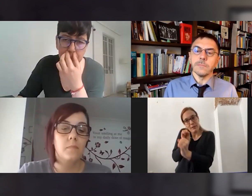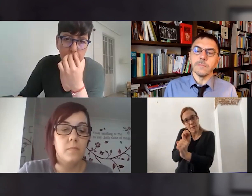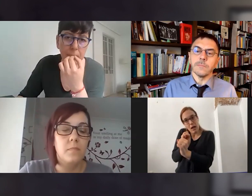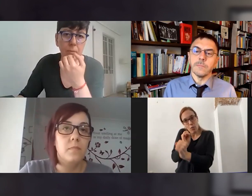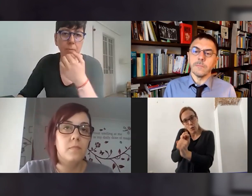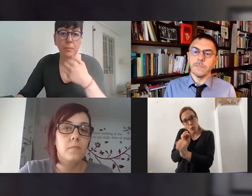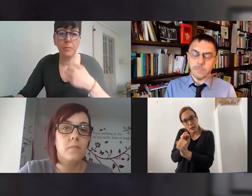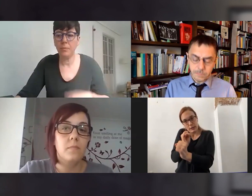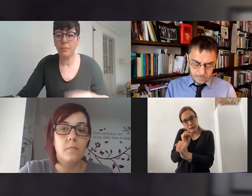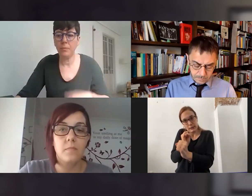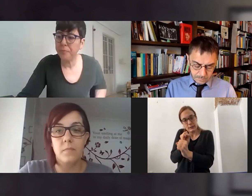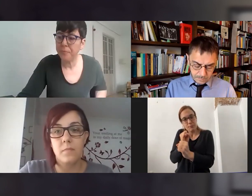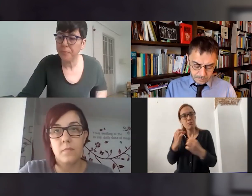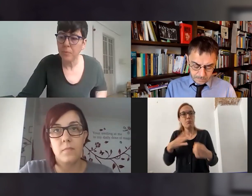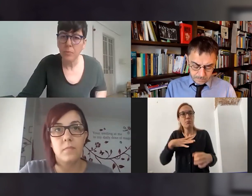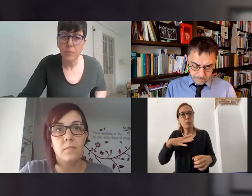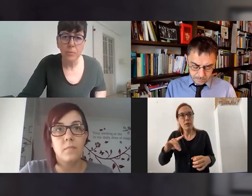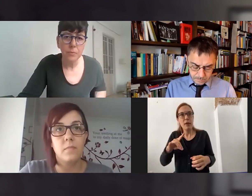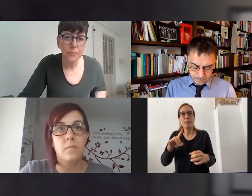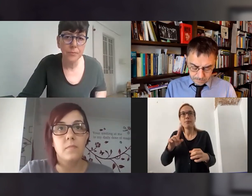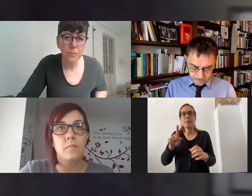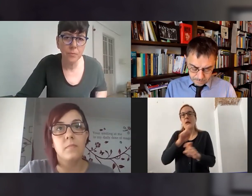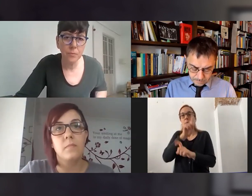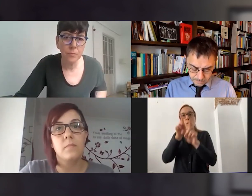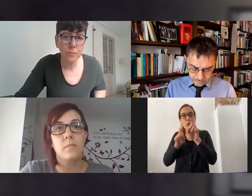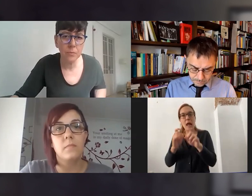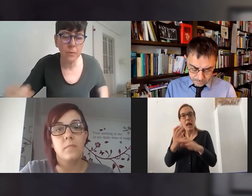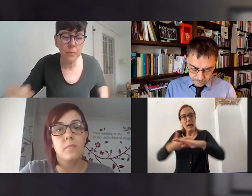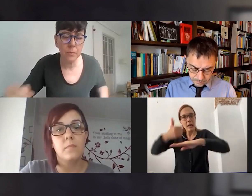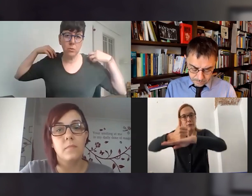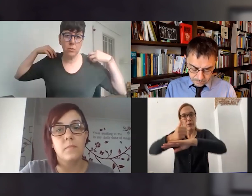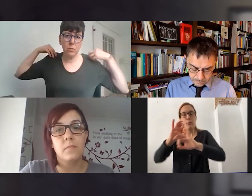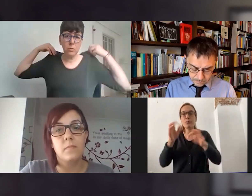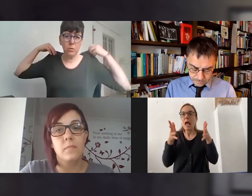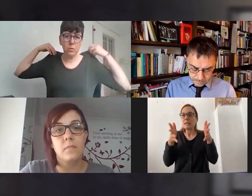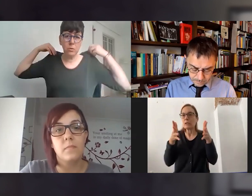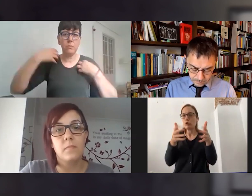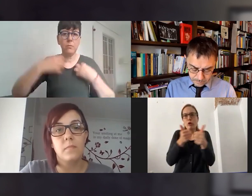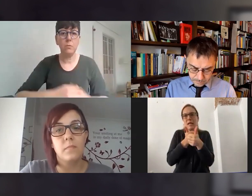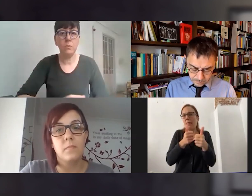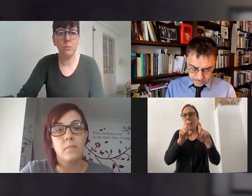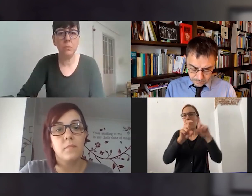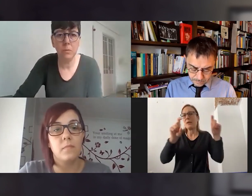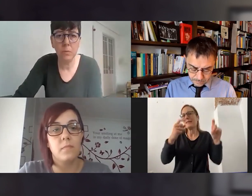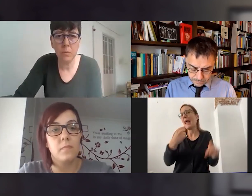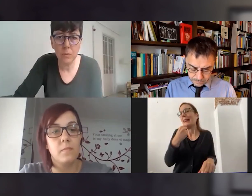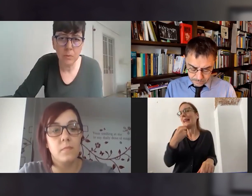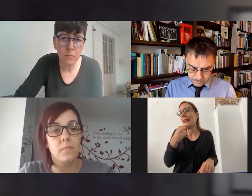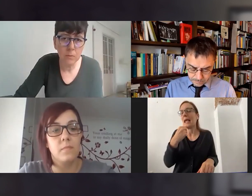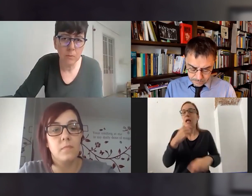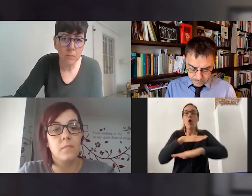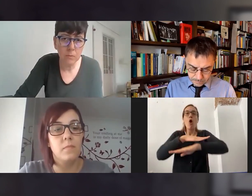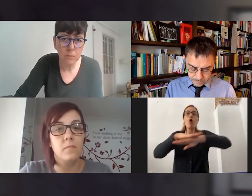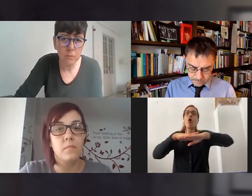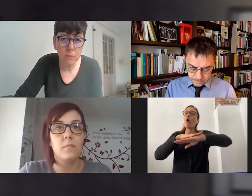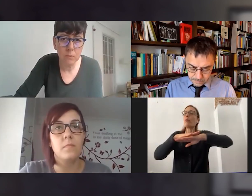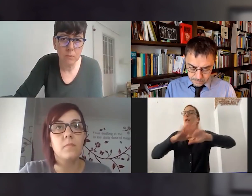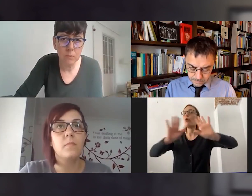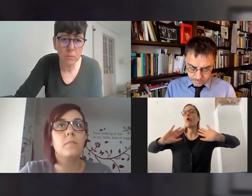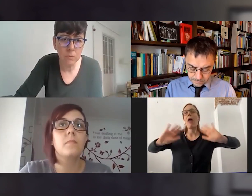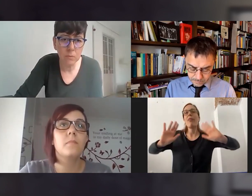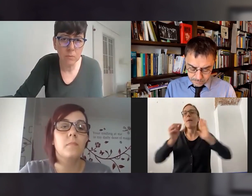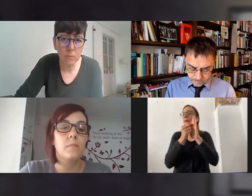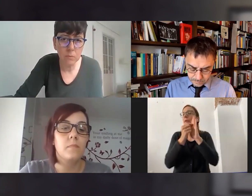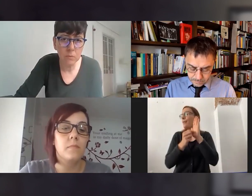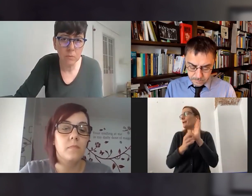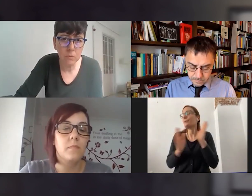sus jefes, preguntaban en asesorías de la empresa y le decían prácticamente que el gobierno no había adoptado ninguna medida. Nosotros hemos